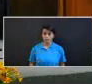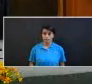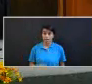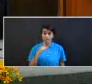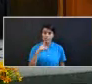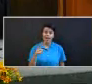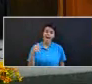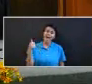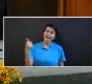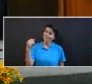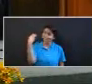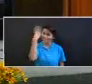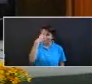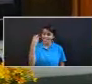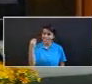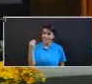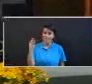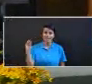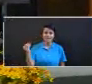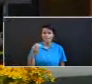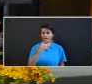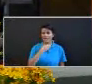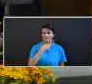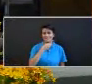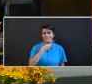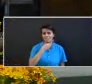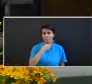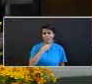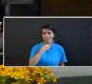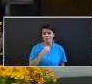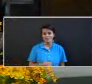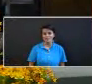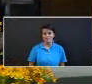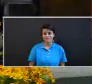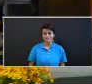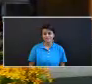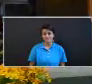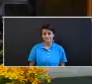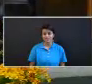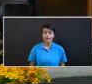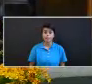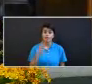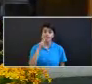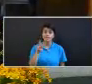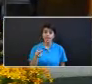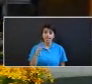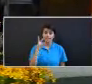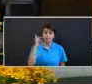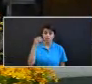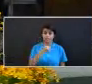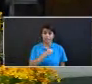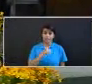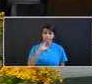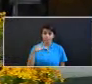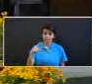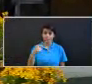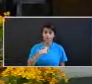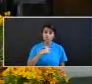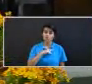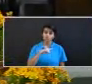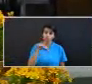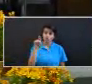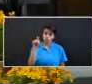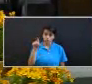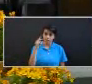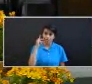dice: ah, qué lindo, qué maestro, el maestro. Pero la verdad es que Dios quiere decirte: yo soy tu